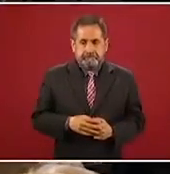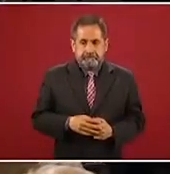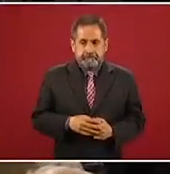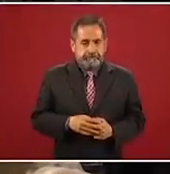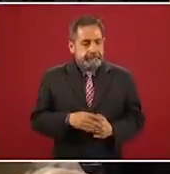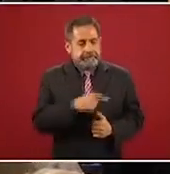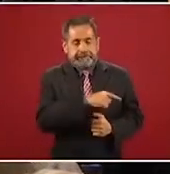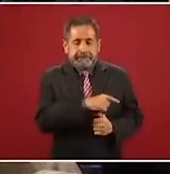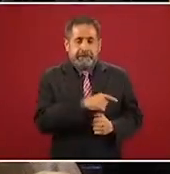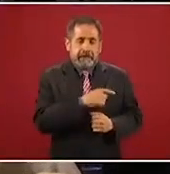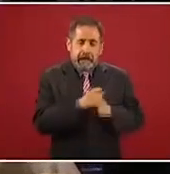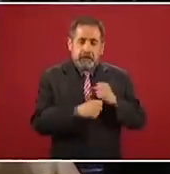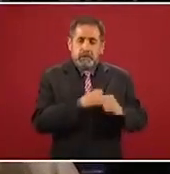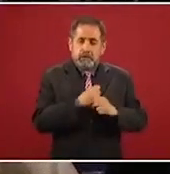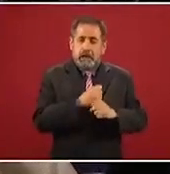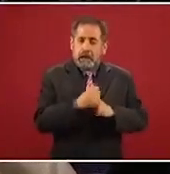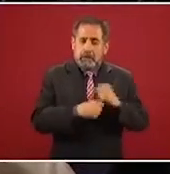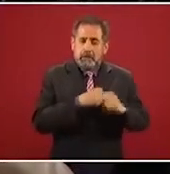efectos